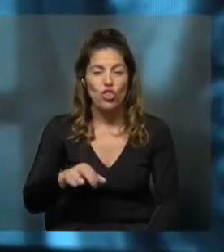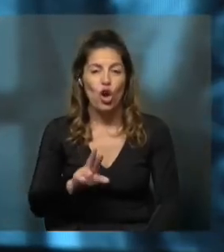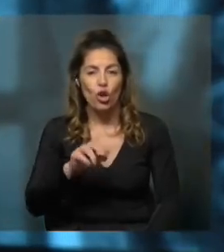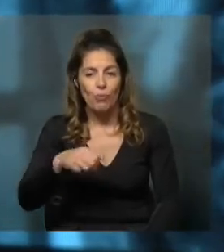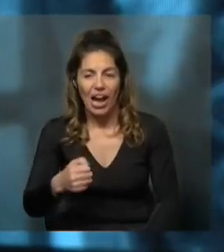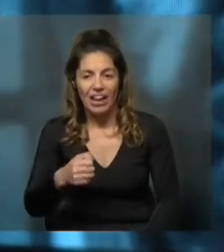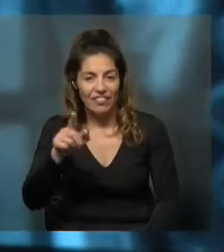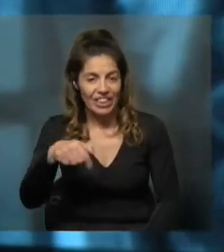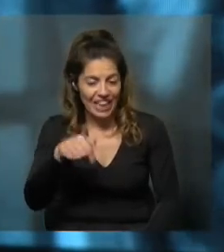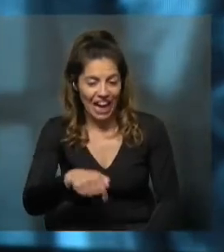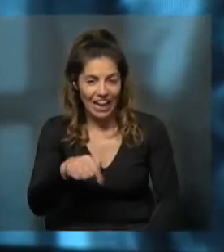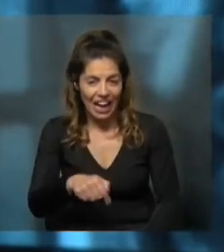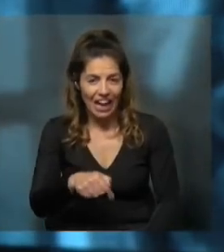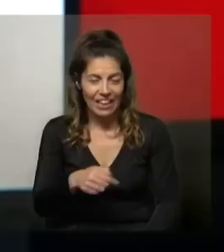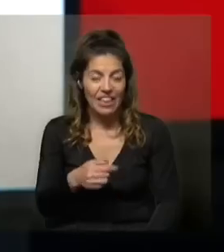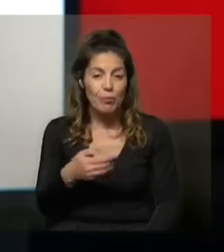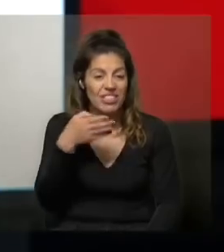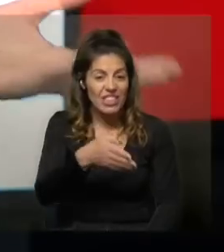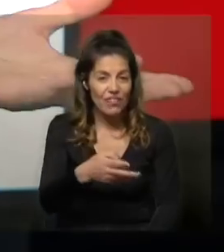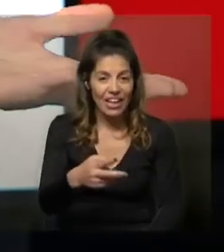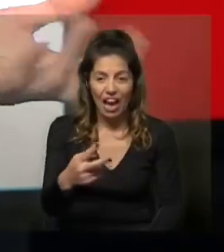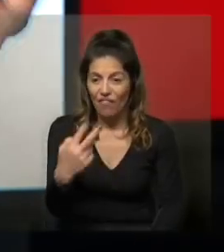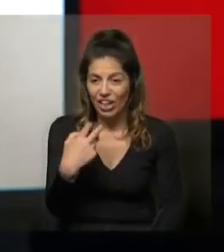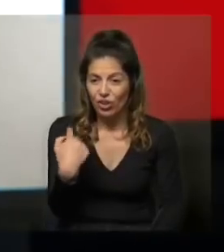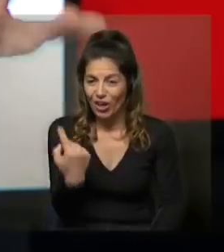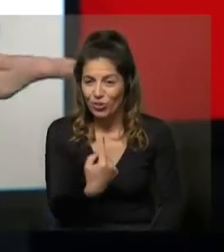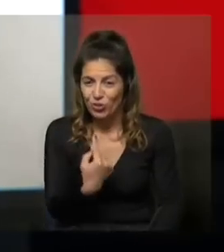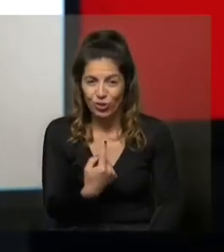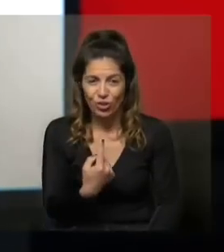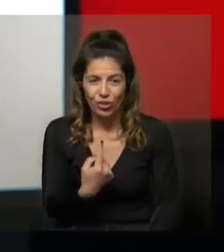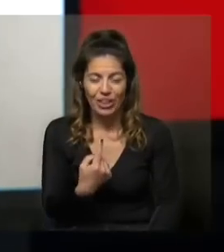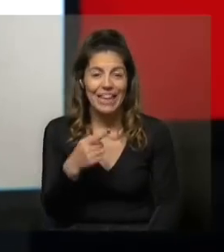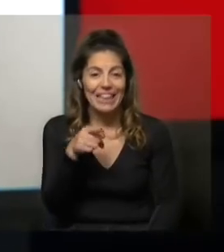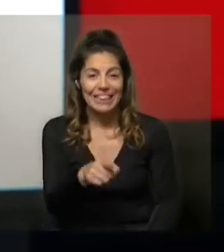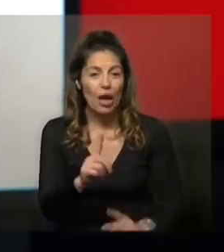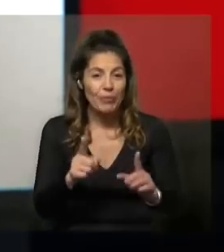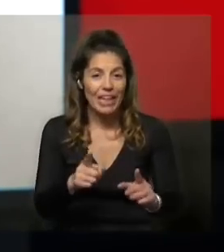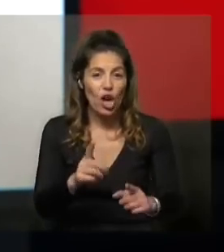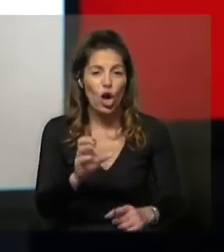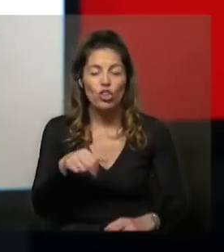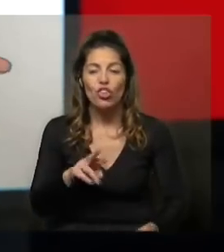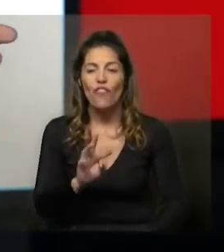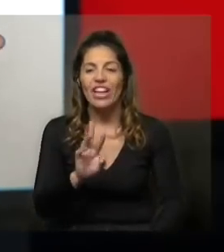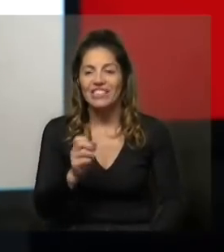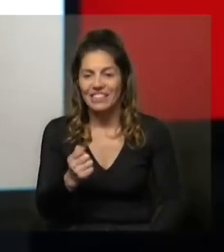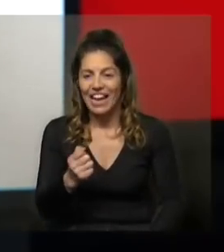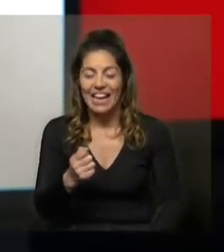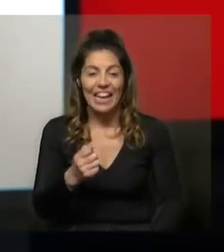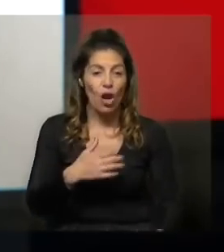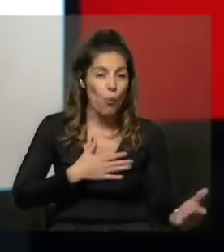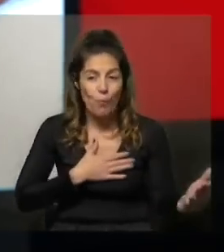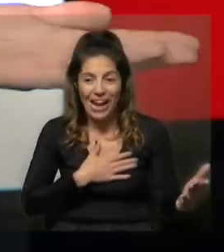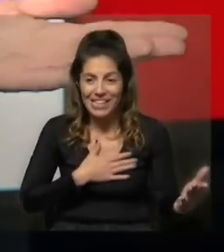y era Era vamos a aclarar controversia era una discoteca o sea era un baile claro